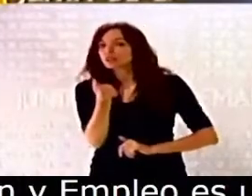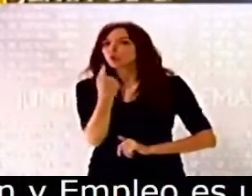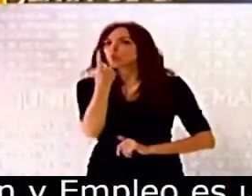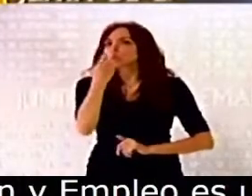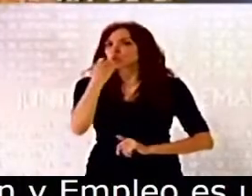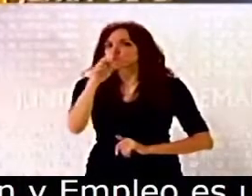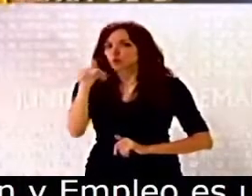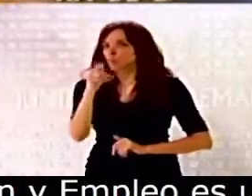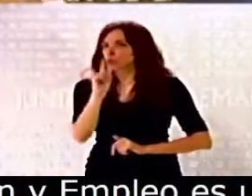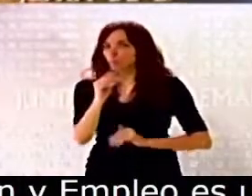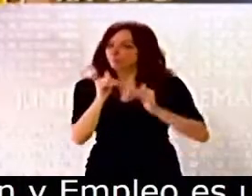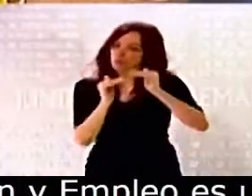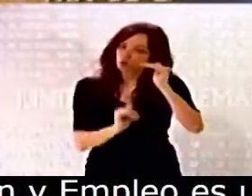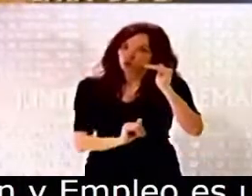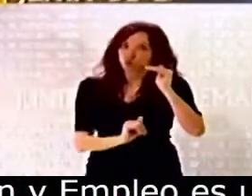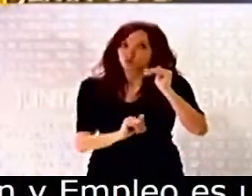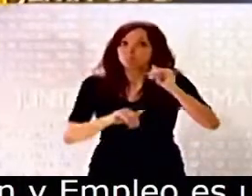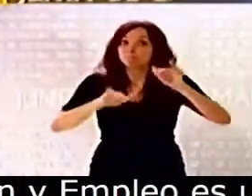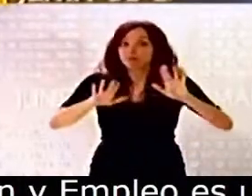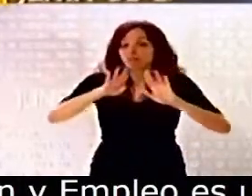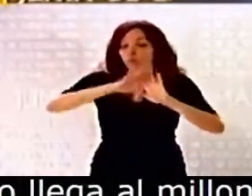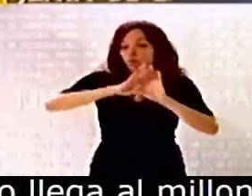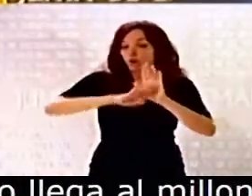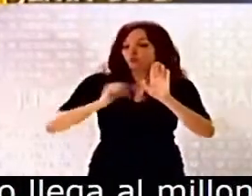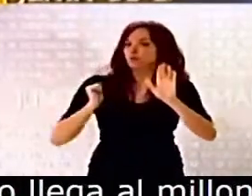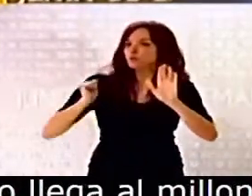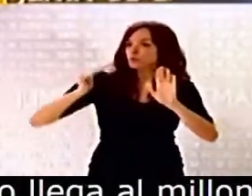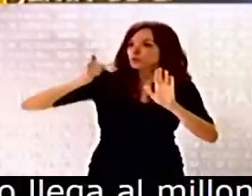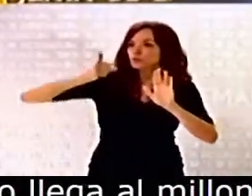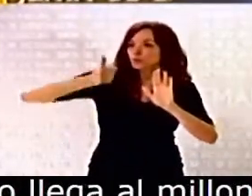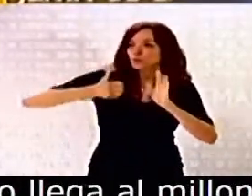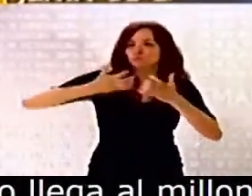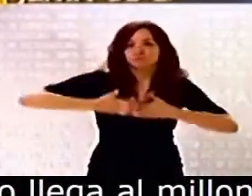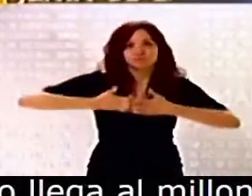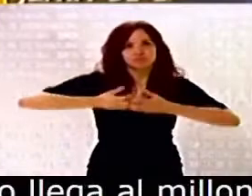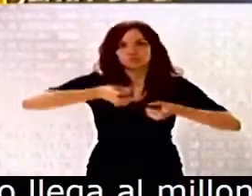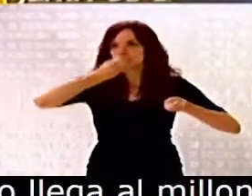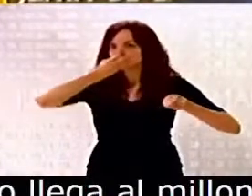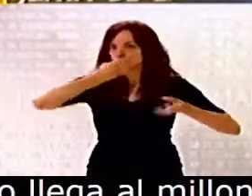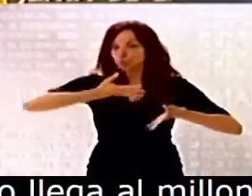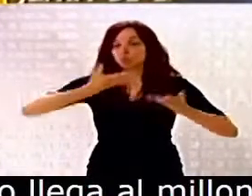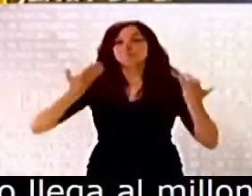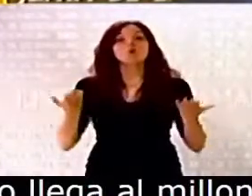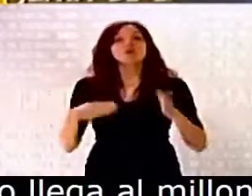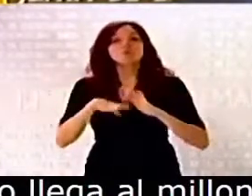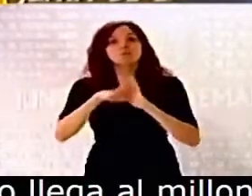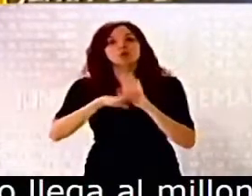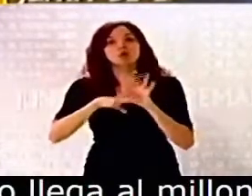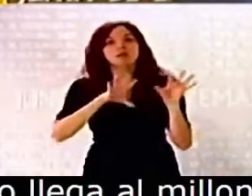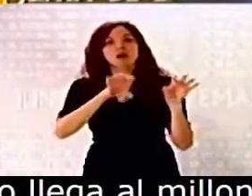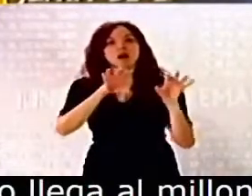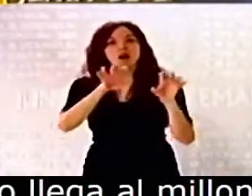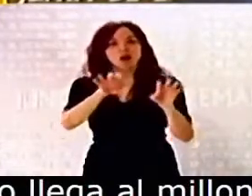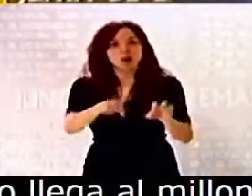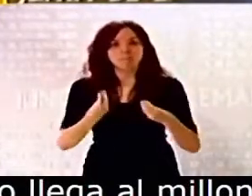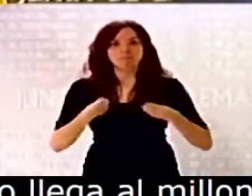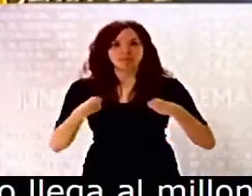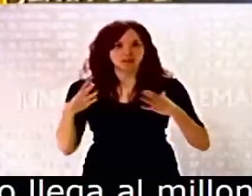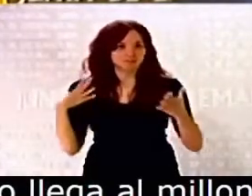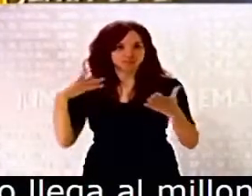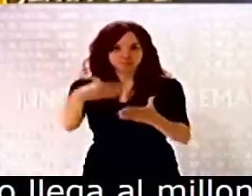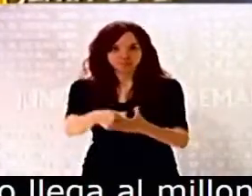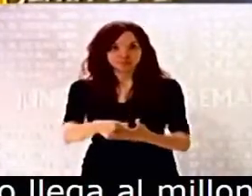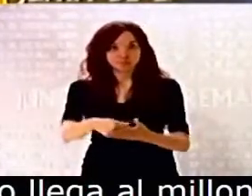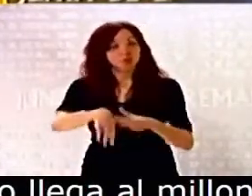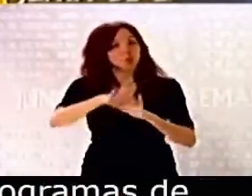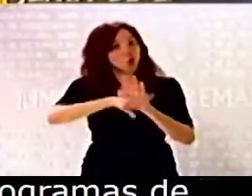euros, pero es un programa que a lo largo de todo este tiempo ha funcionado muy bien y que son los programas de aprendizaje a lo largo de la vida. Los programas de aprendizaje a lo